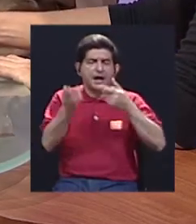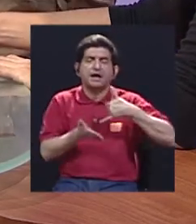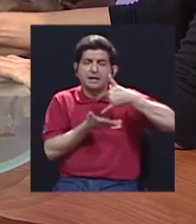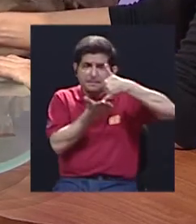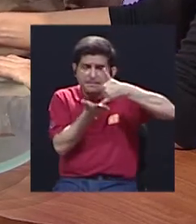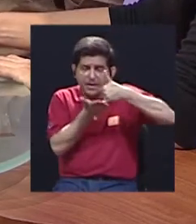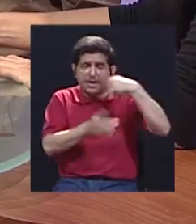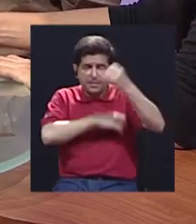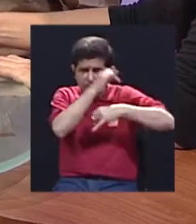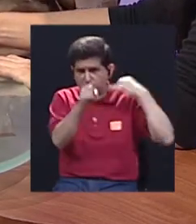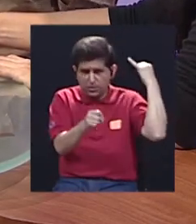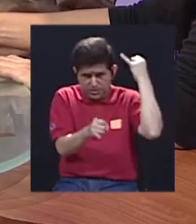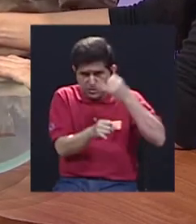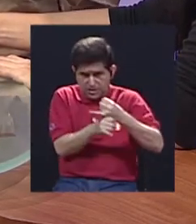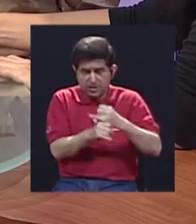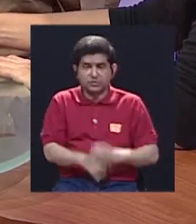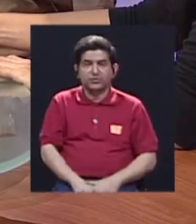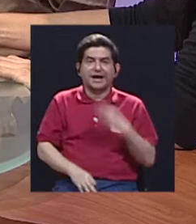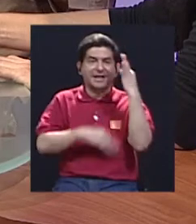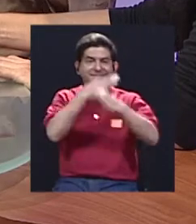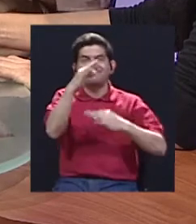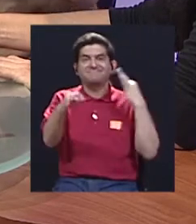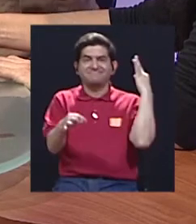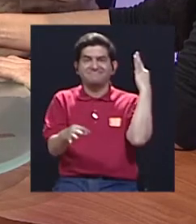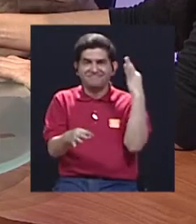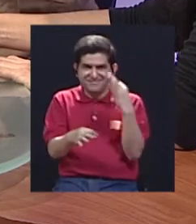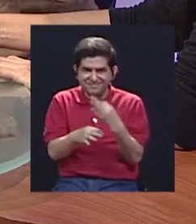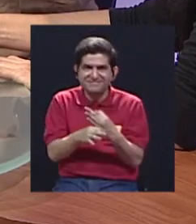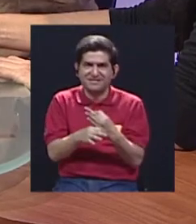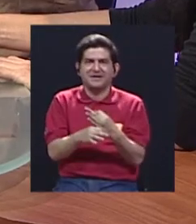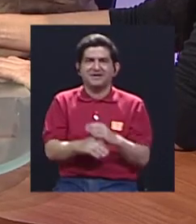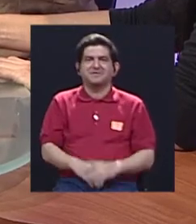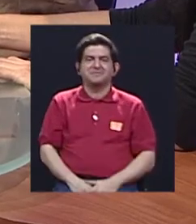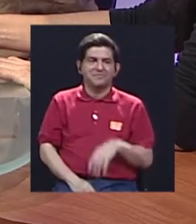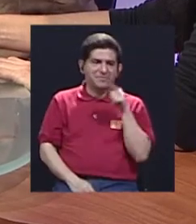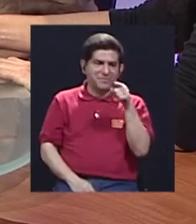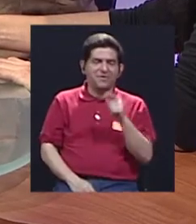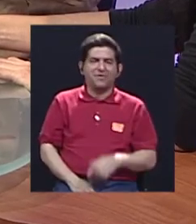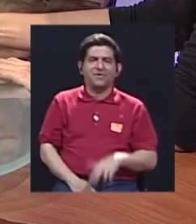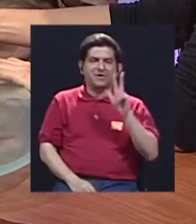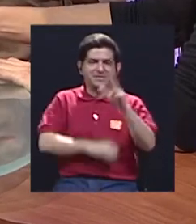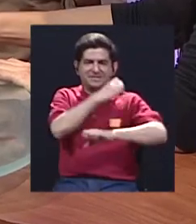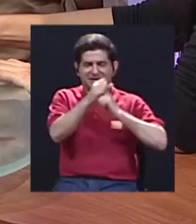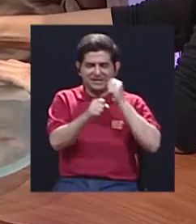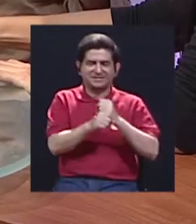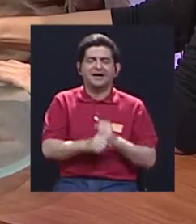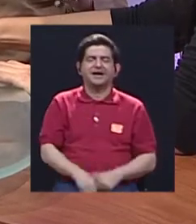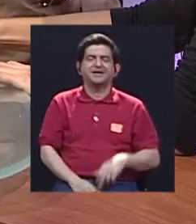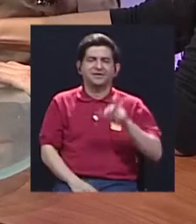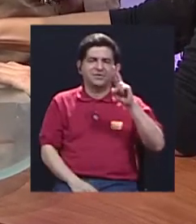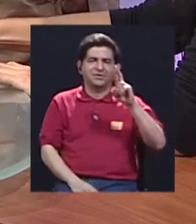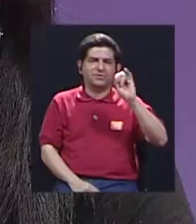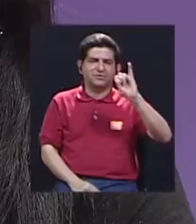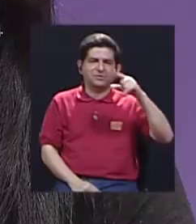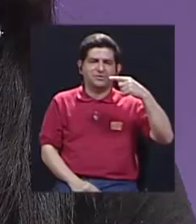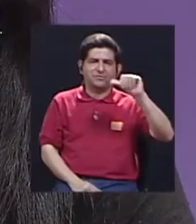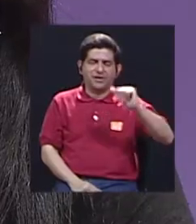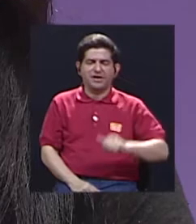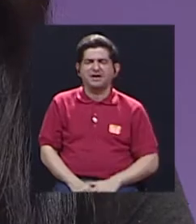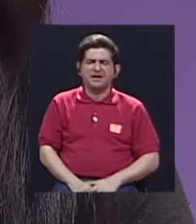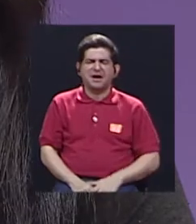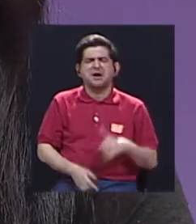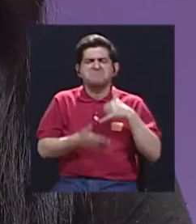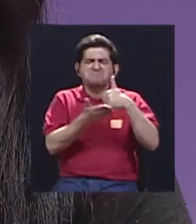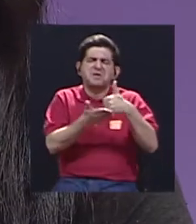premio internacional del tamaño de el de la Trienal de Riga, porque se han ganado premios, pero premios locales